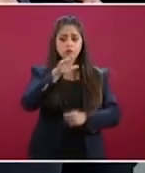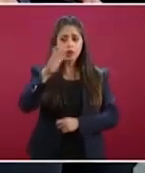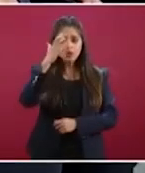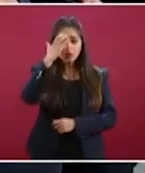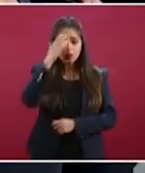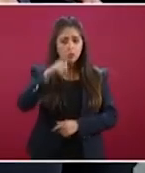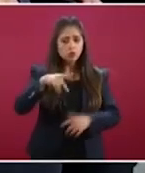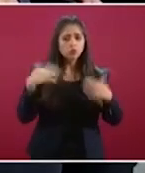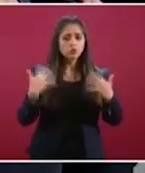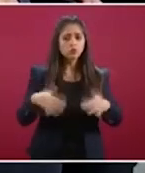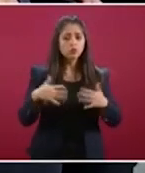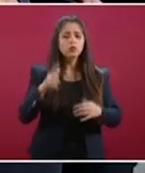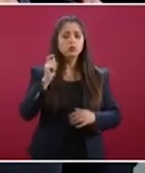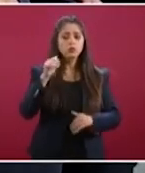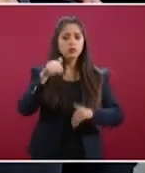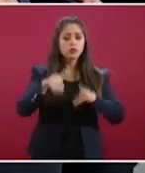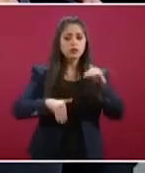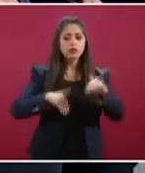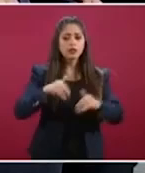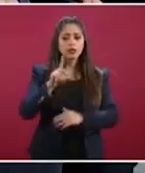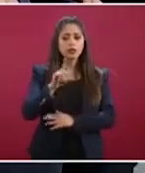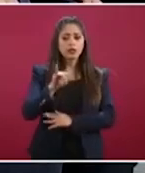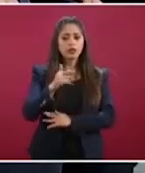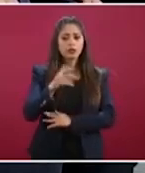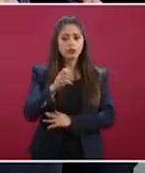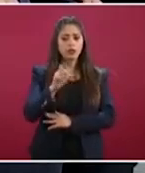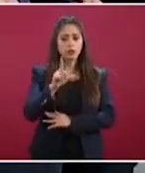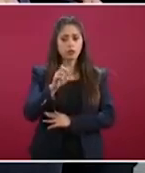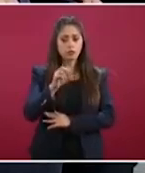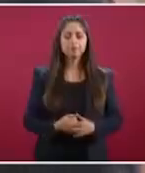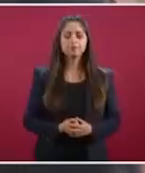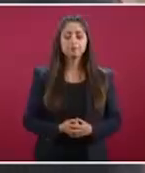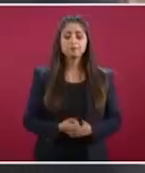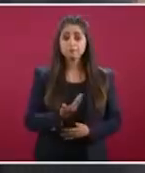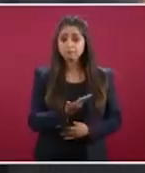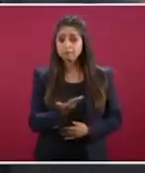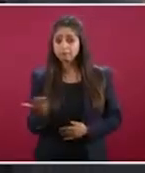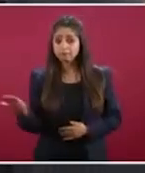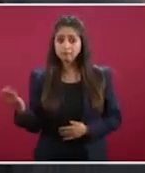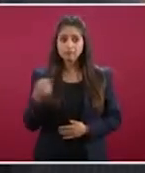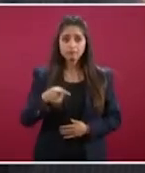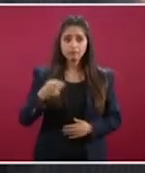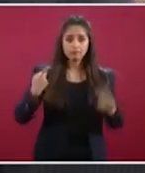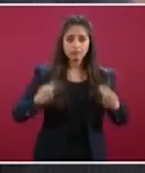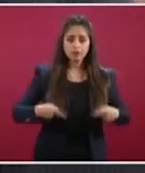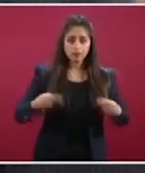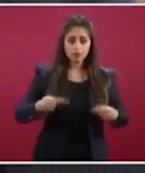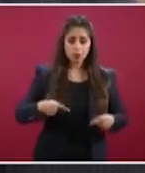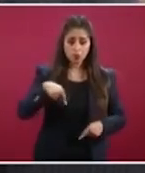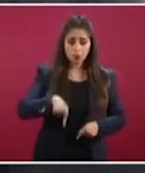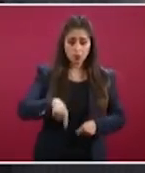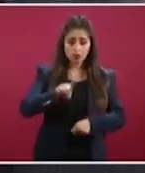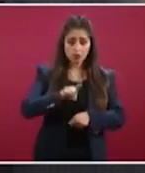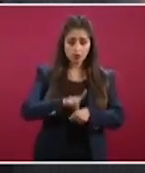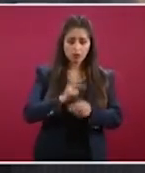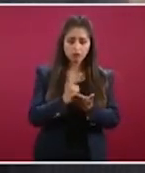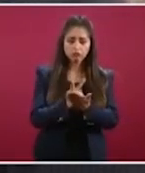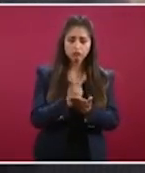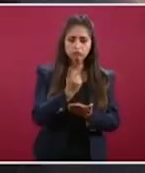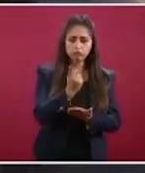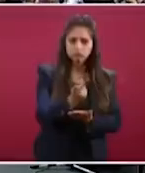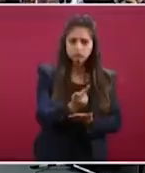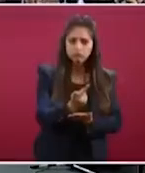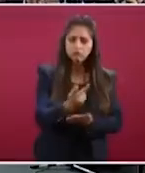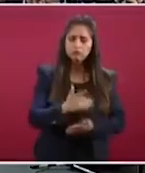dijo que los galardonados son un claro ejemplo de superación. Esas personas que hoy llevarán este galardón,